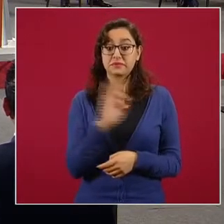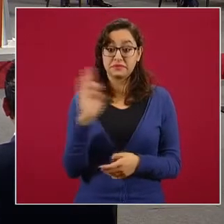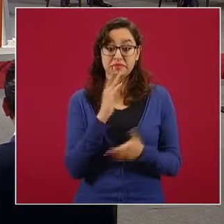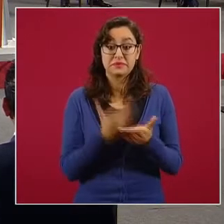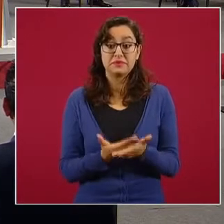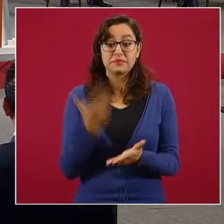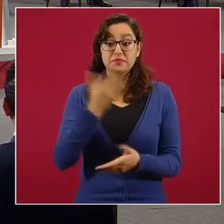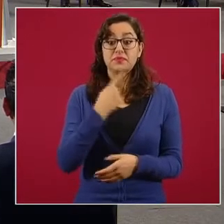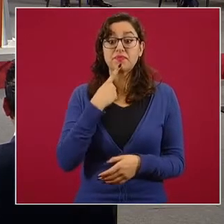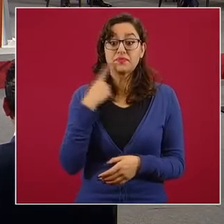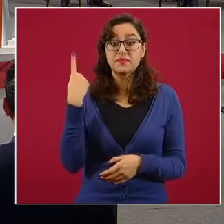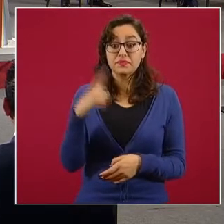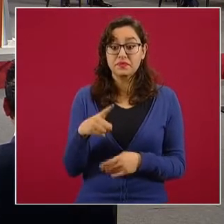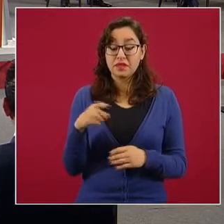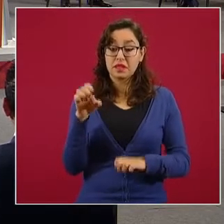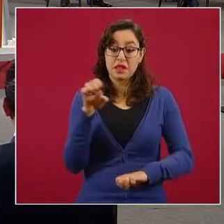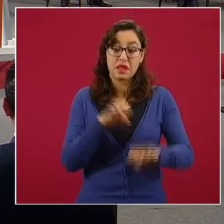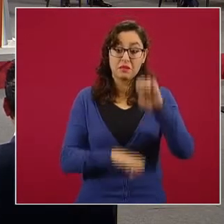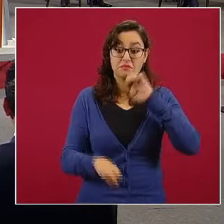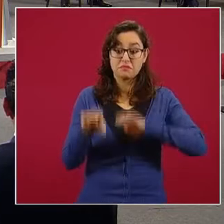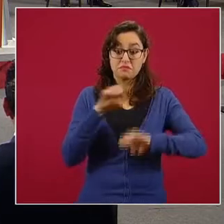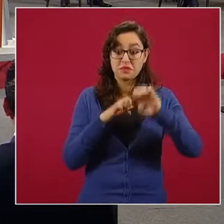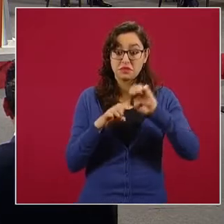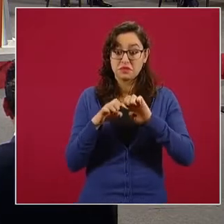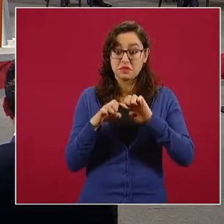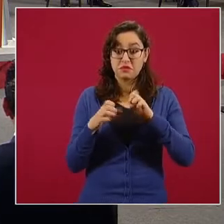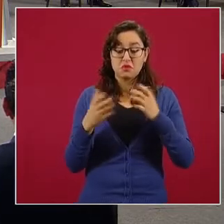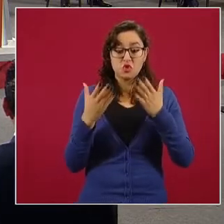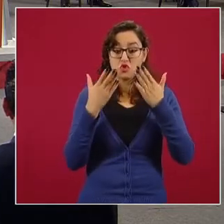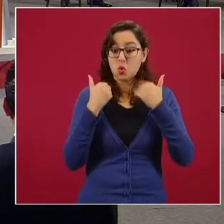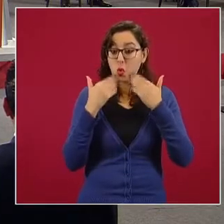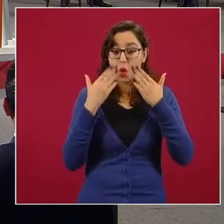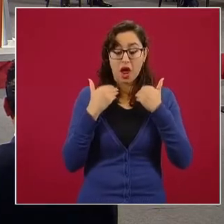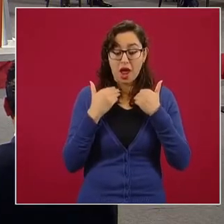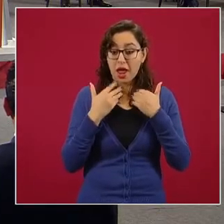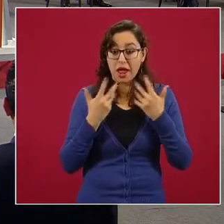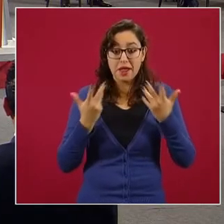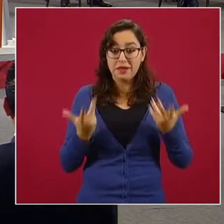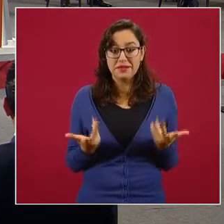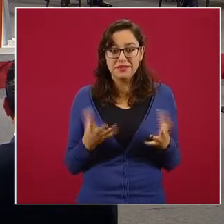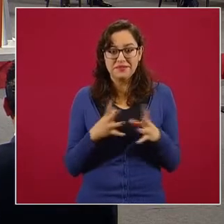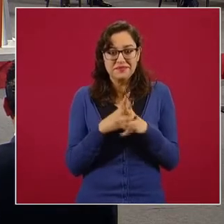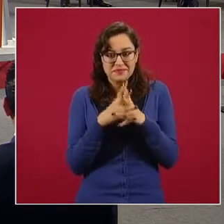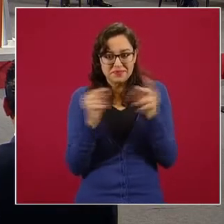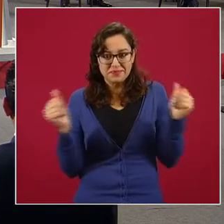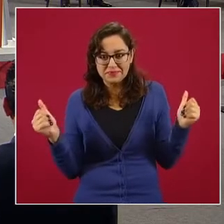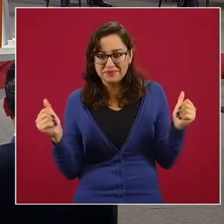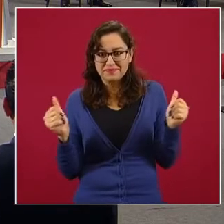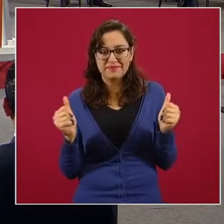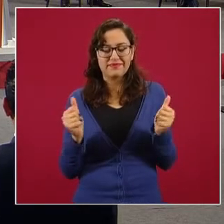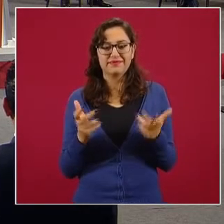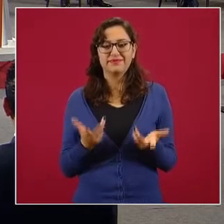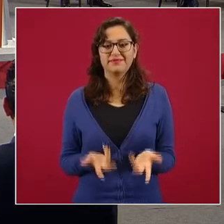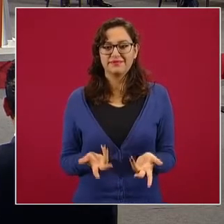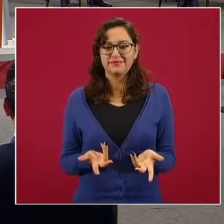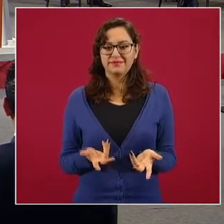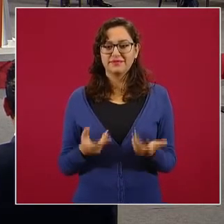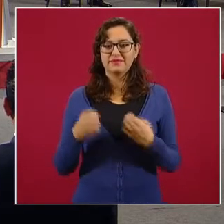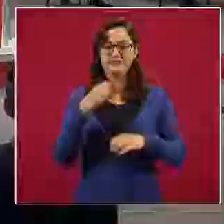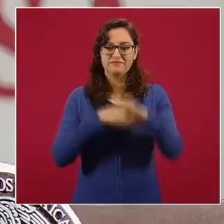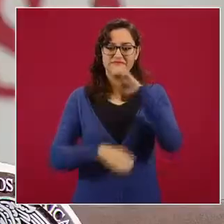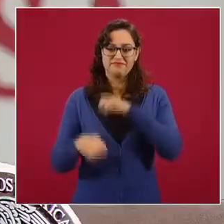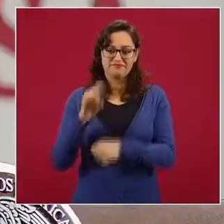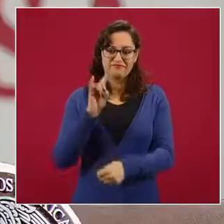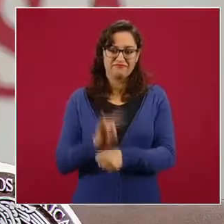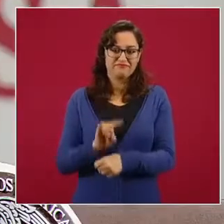incluso resulta que la empresa o no tiene patrimonio o la empresa ya no existe, porque son